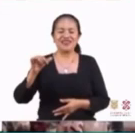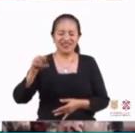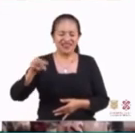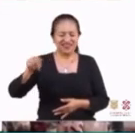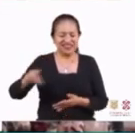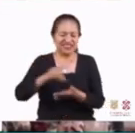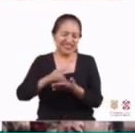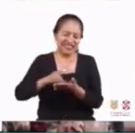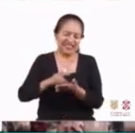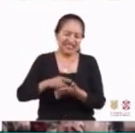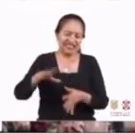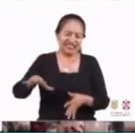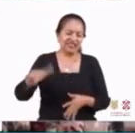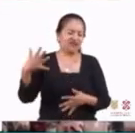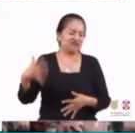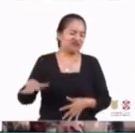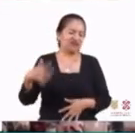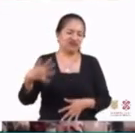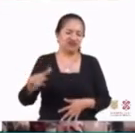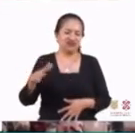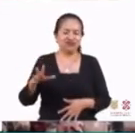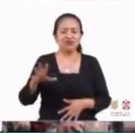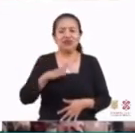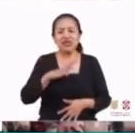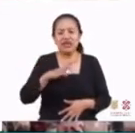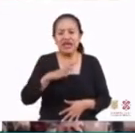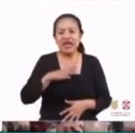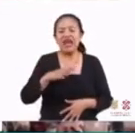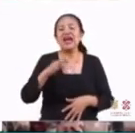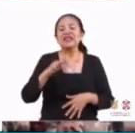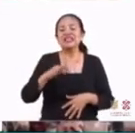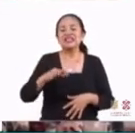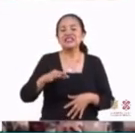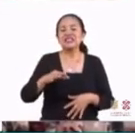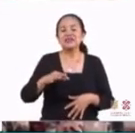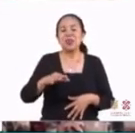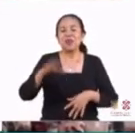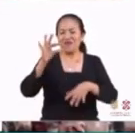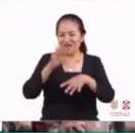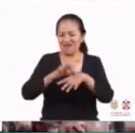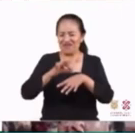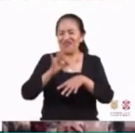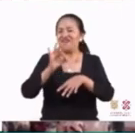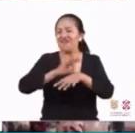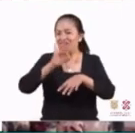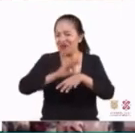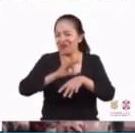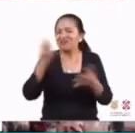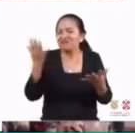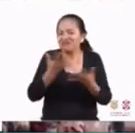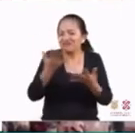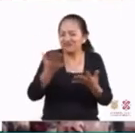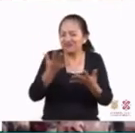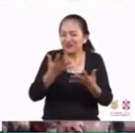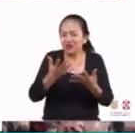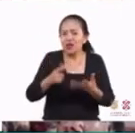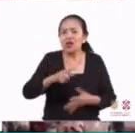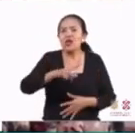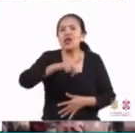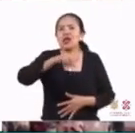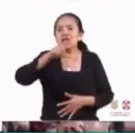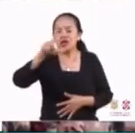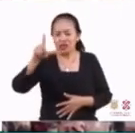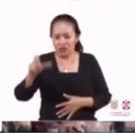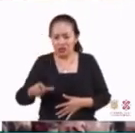una droga que se produjo por las farmacéuticas, que en Estados Unidos generó una adicción